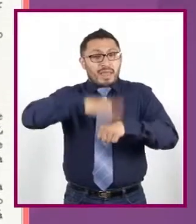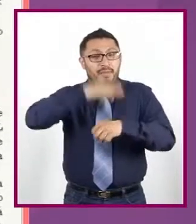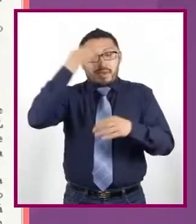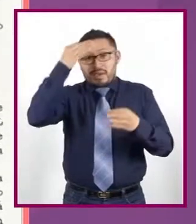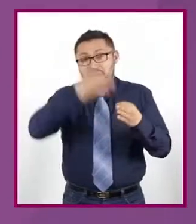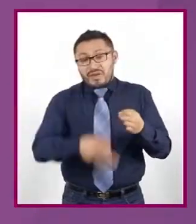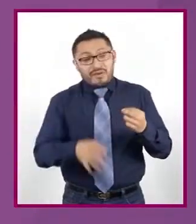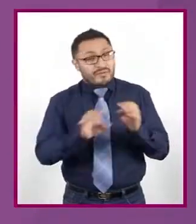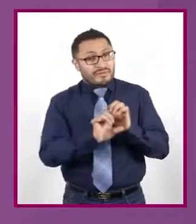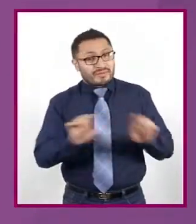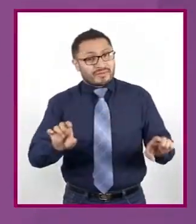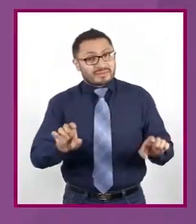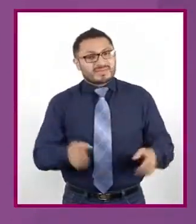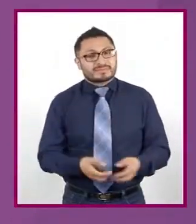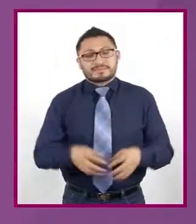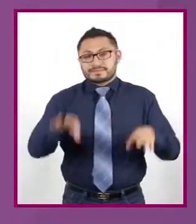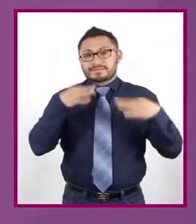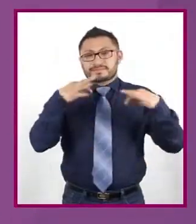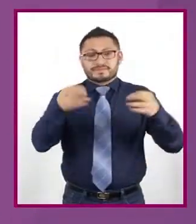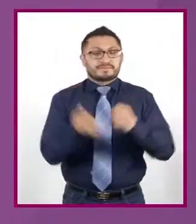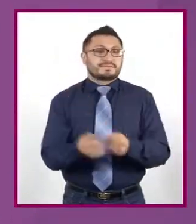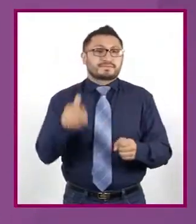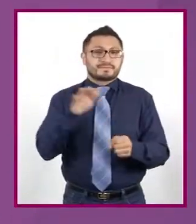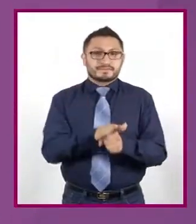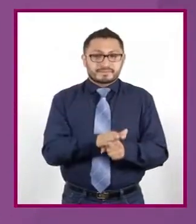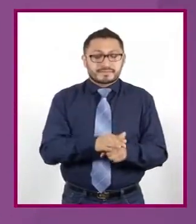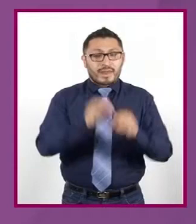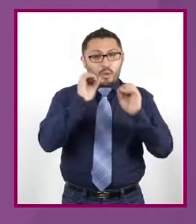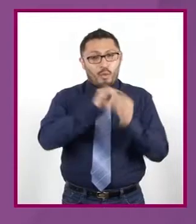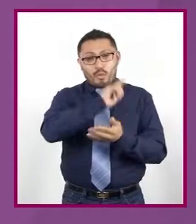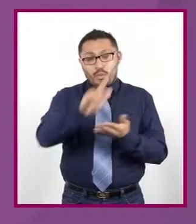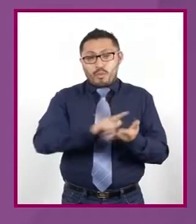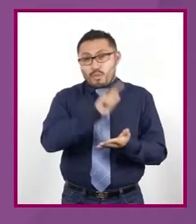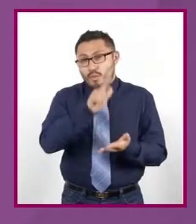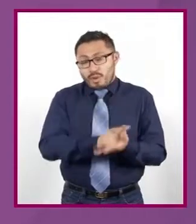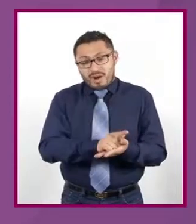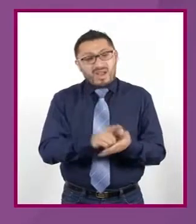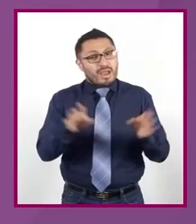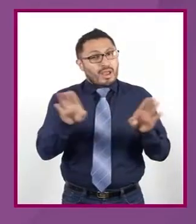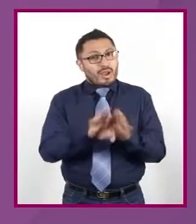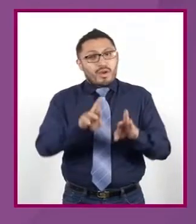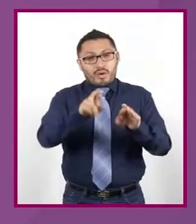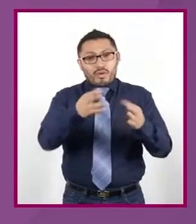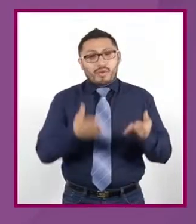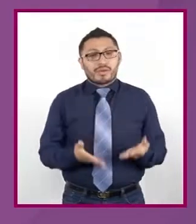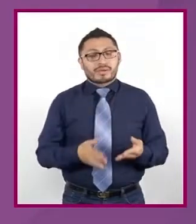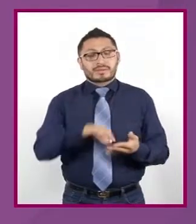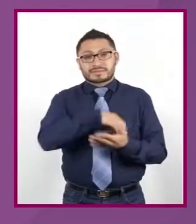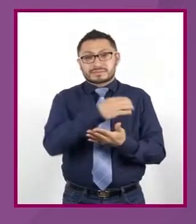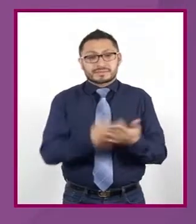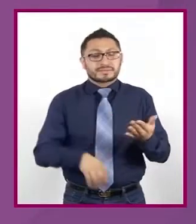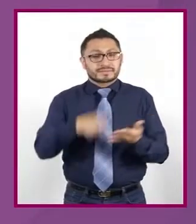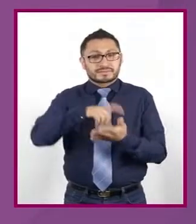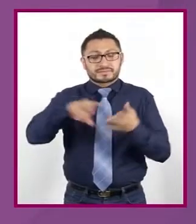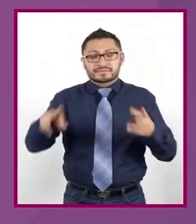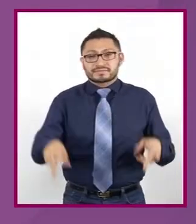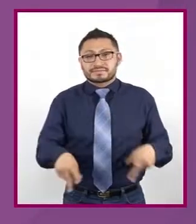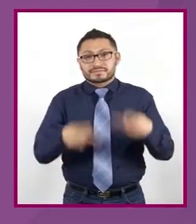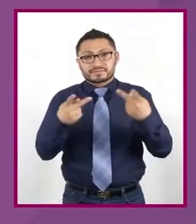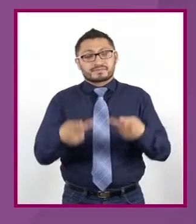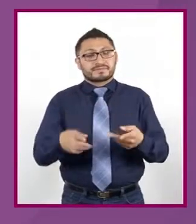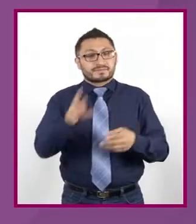este? Los documentos administrativos o legales, como los recibos, contratos de compraventa,